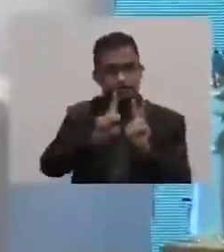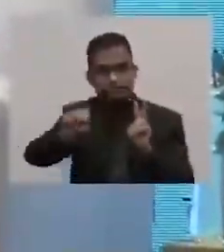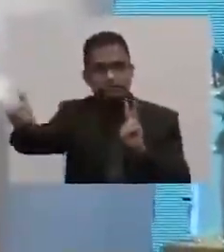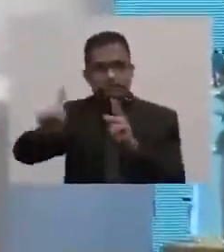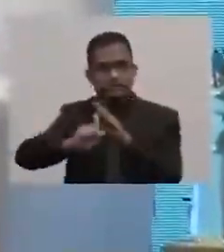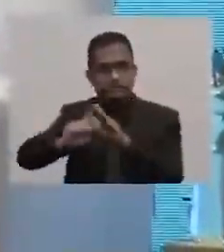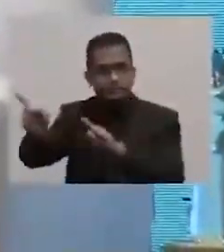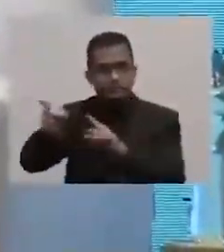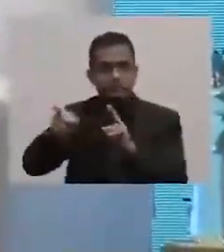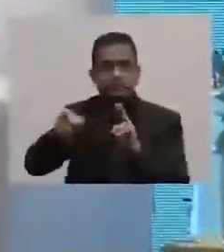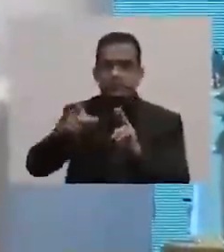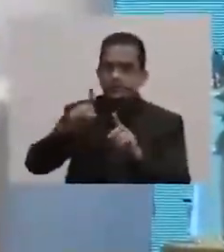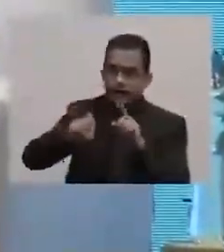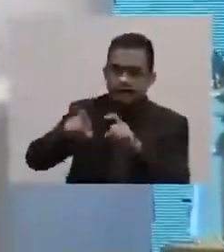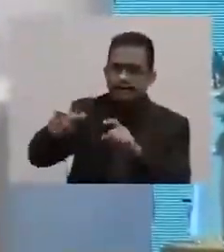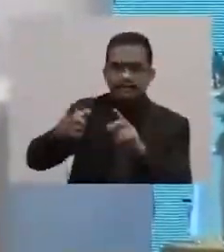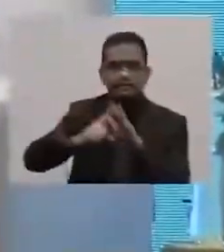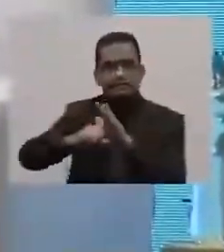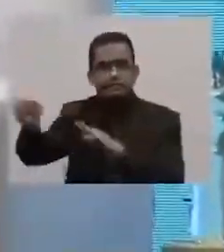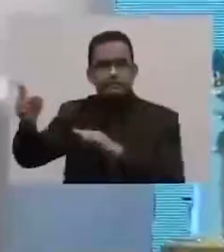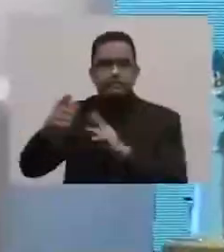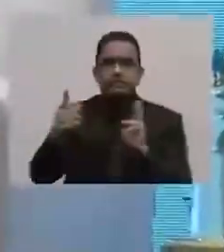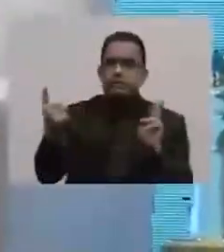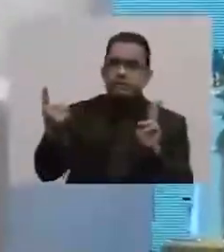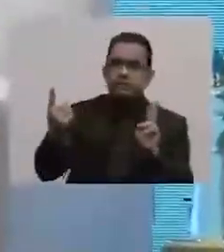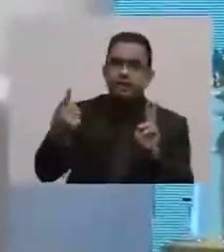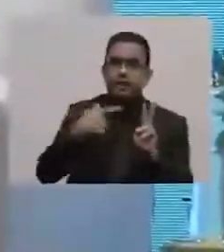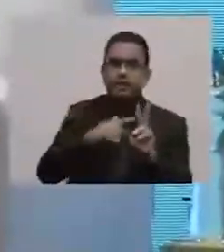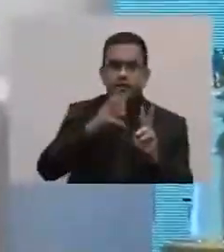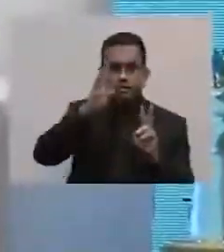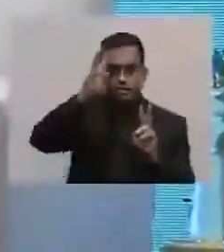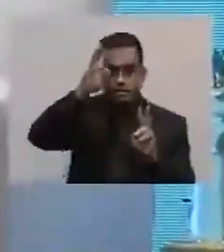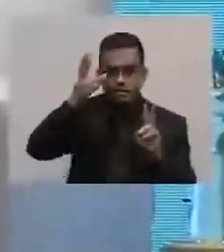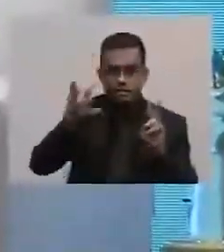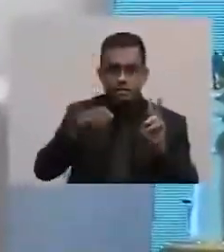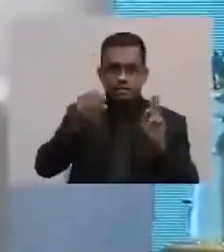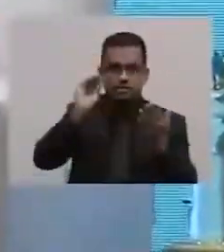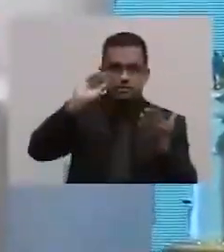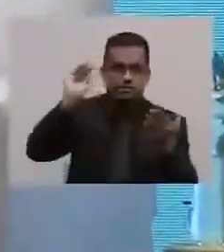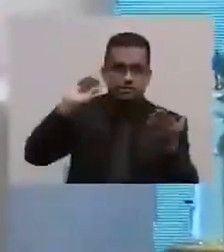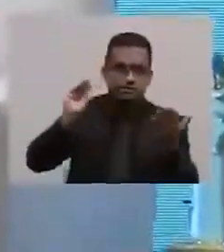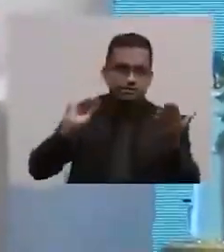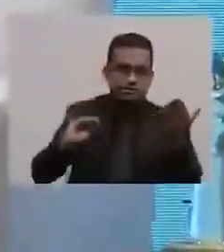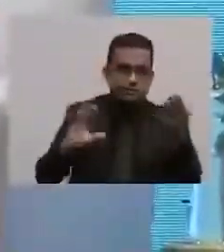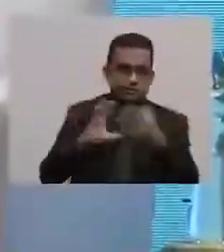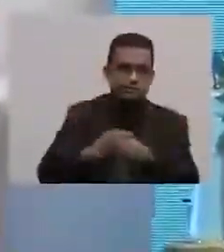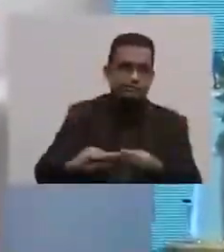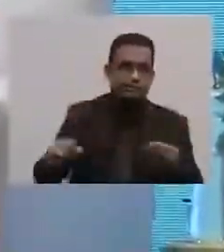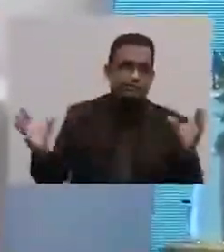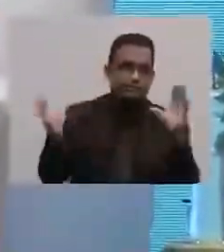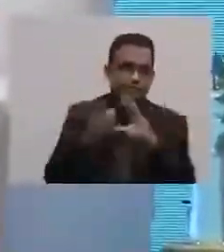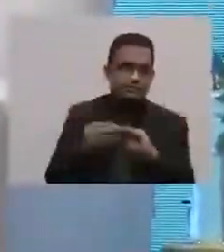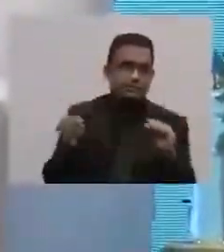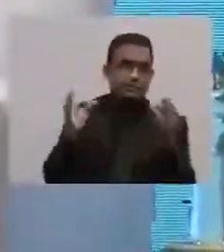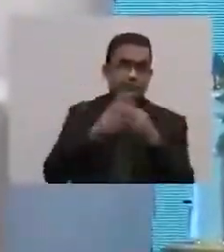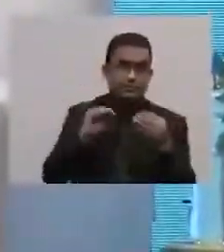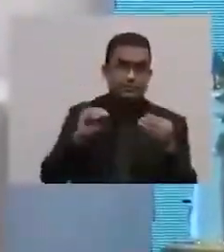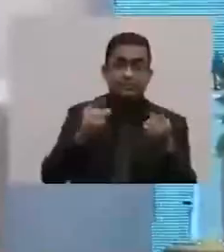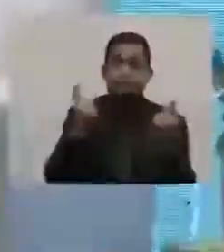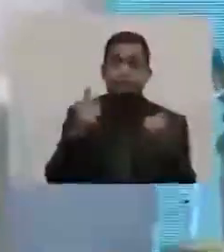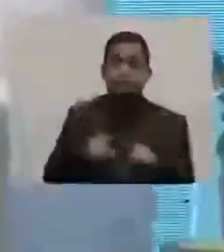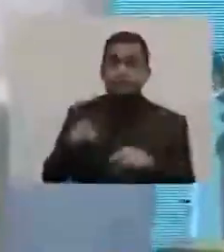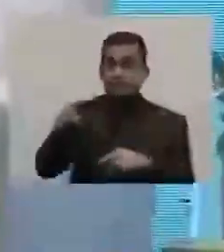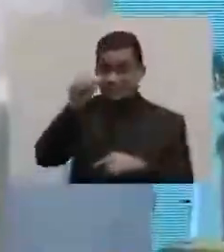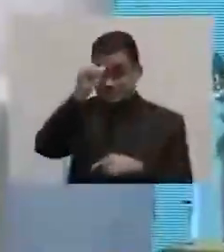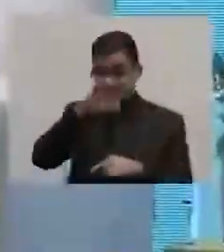daba declaraciones. Los periodistas comienzan a construir todo un asunto. Bueno, para no cansar el cuento, Garganta Profundo terminó